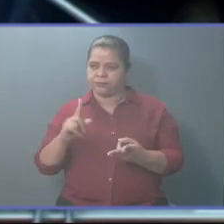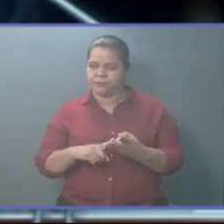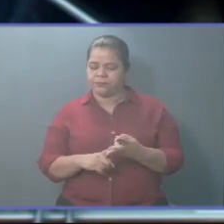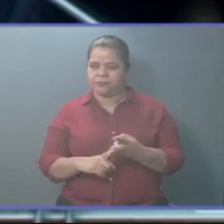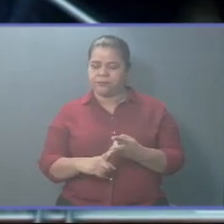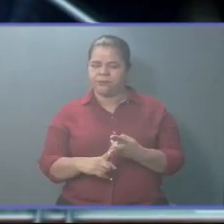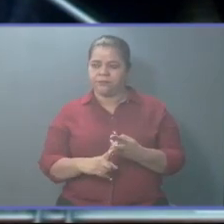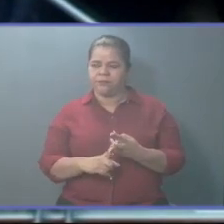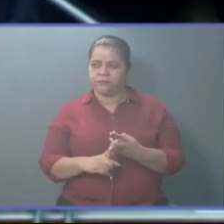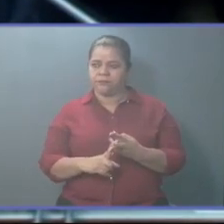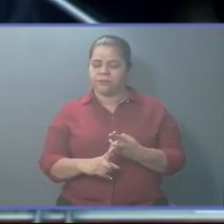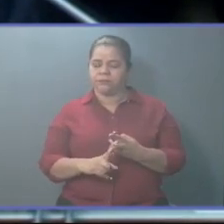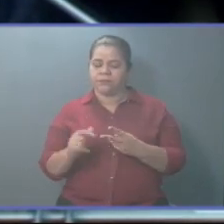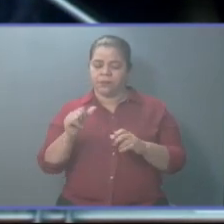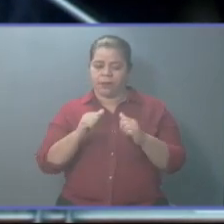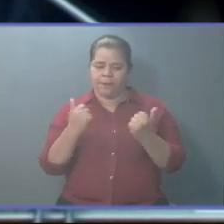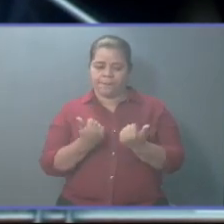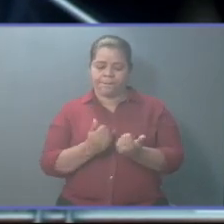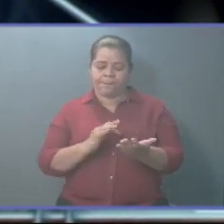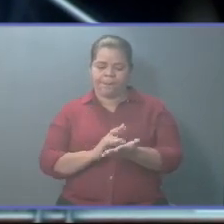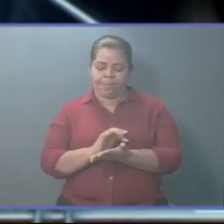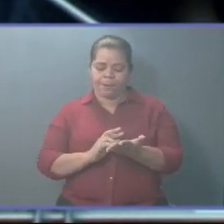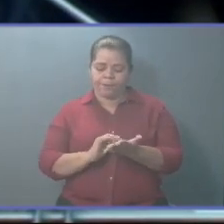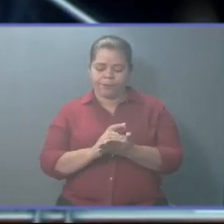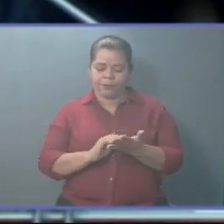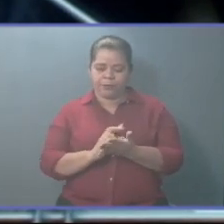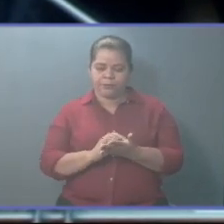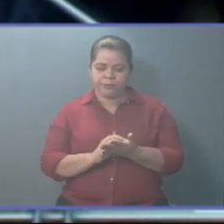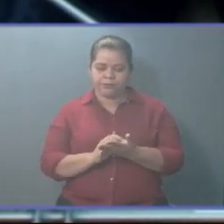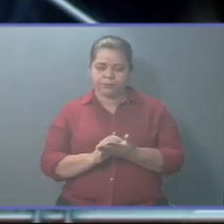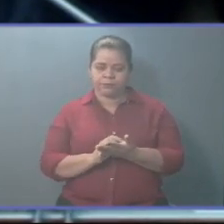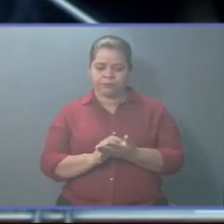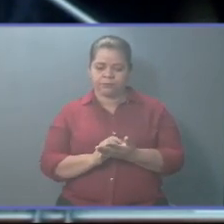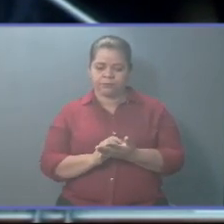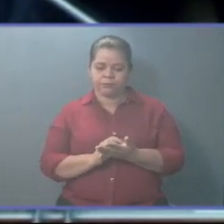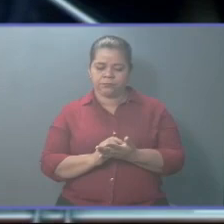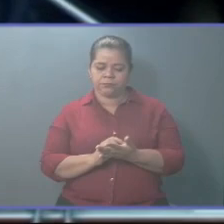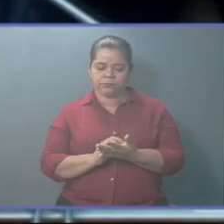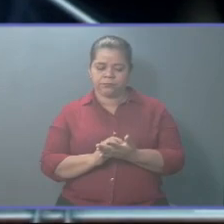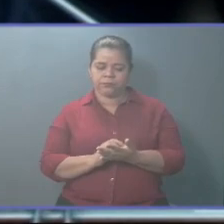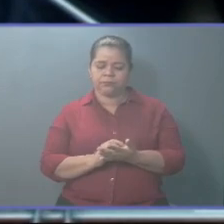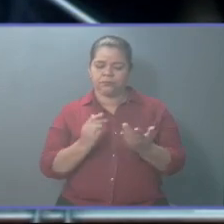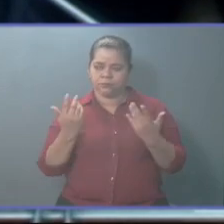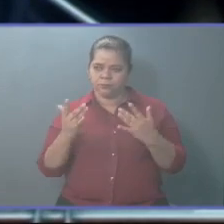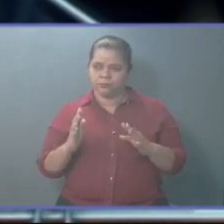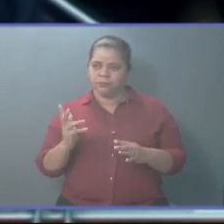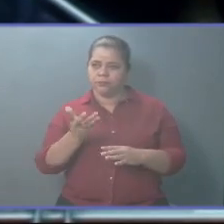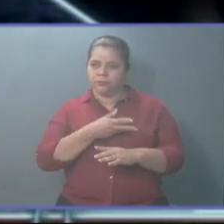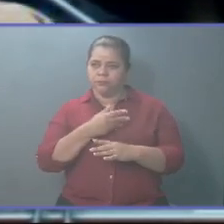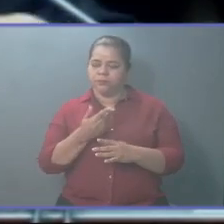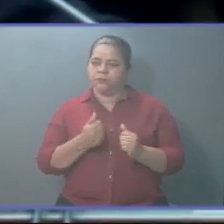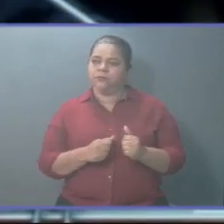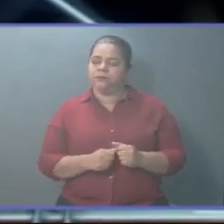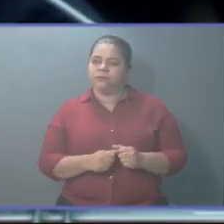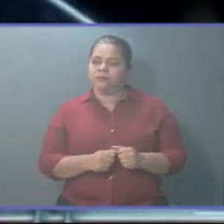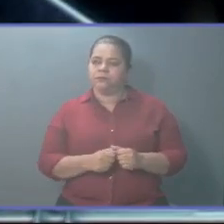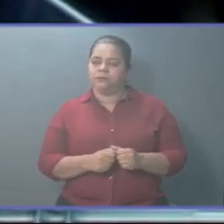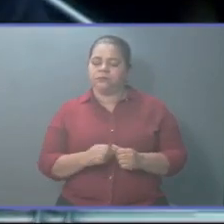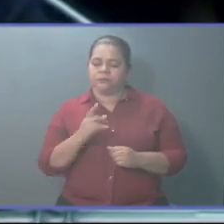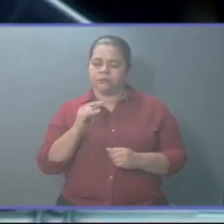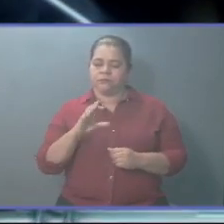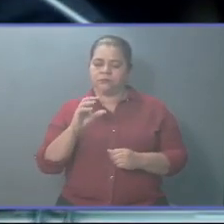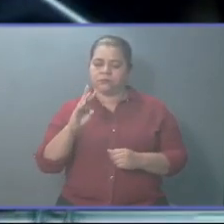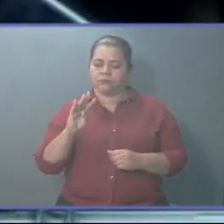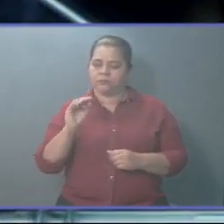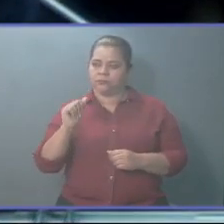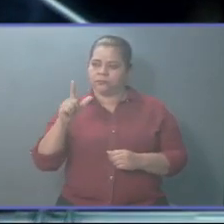está las asociaciones de contadores y auditorías, en la que está nuestro estimado licenciado